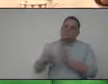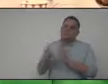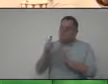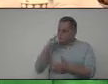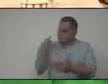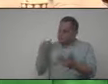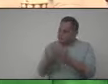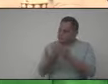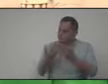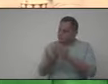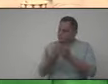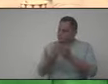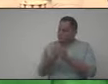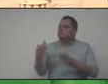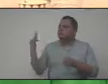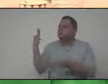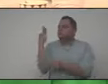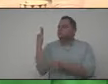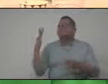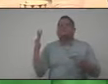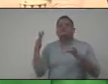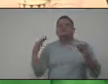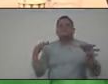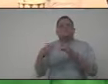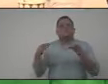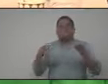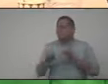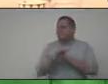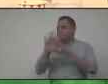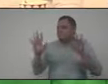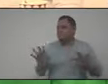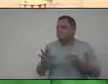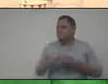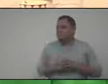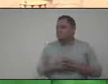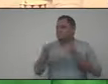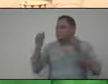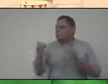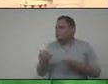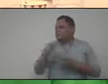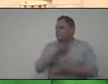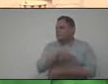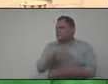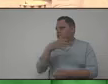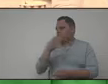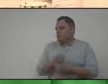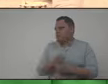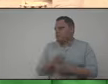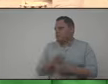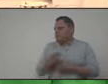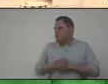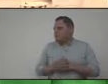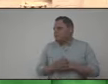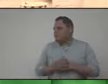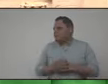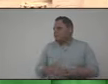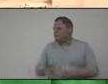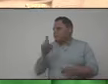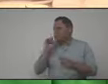no puede estar explicado. Y ahora precisamente el informe de gestión, grandes logros,